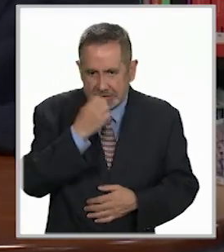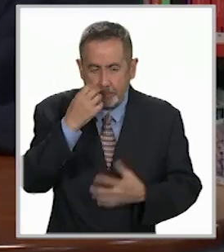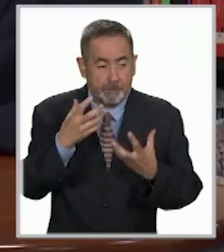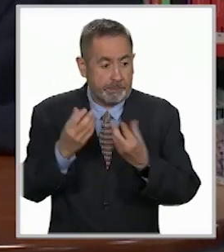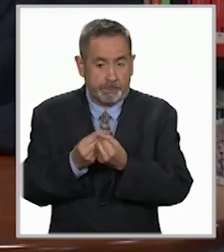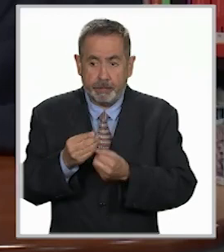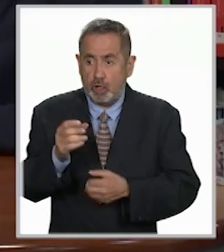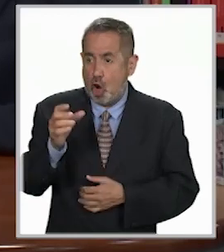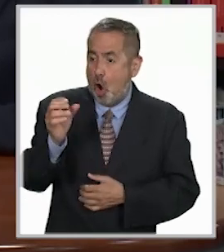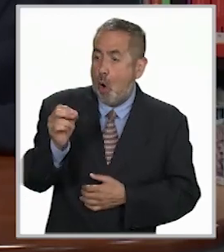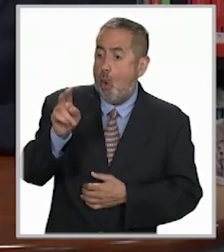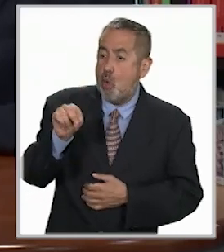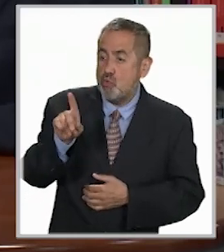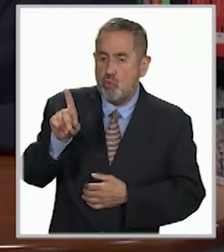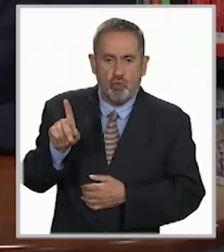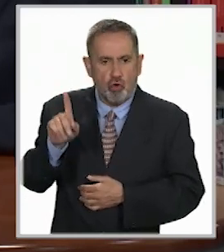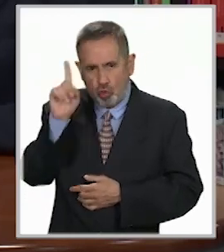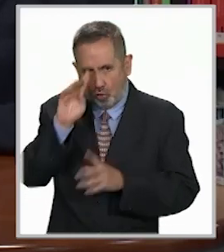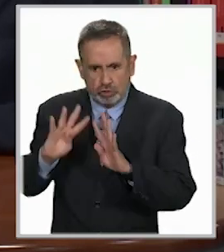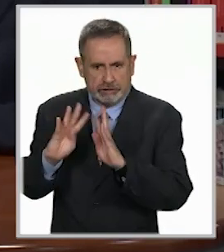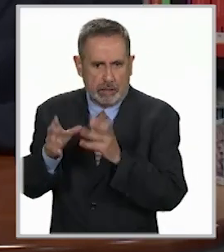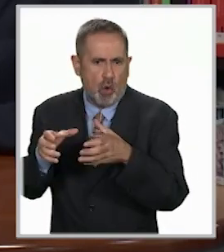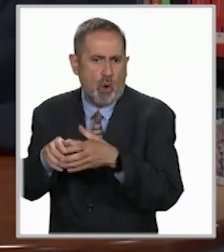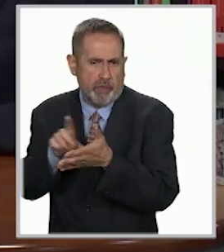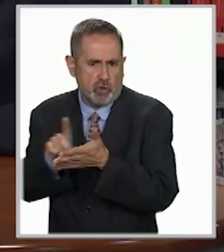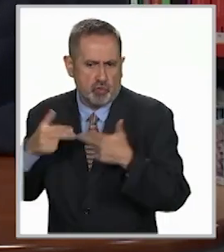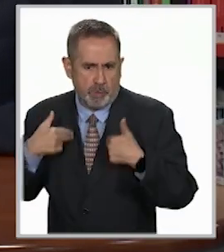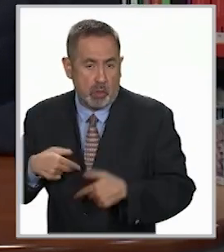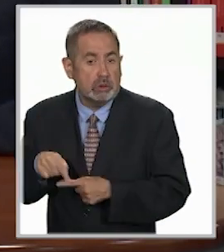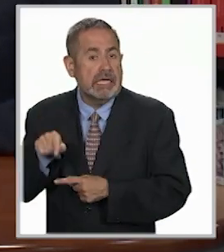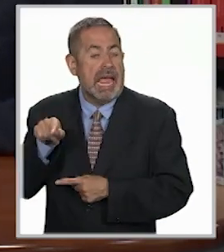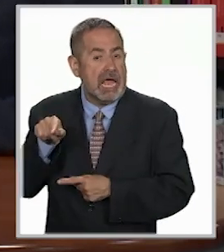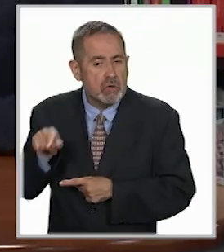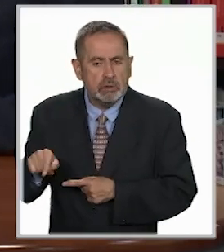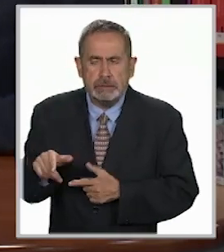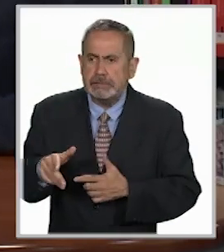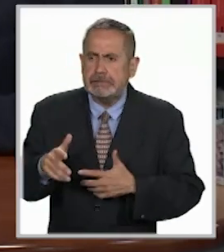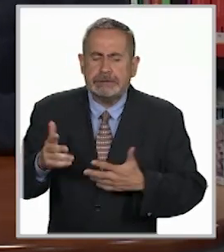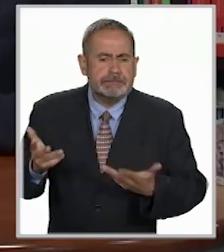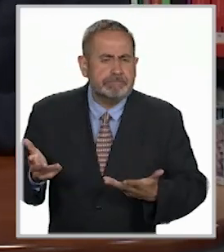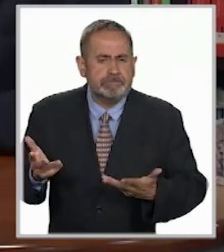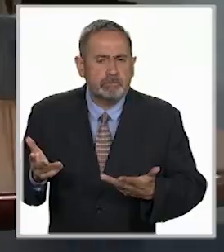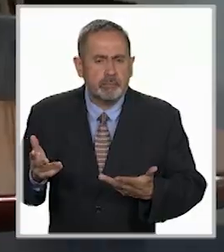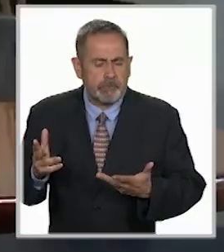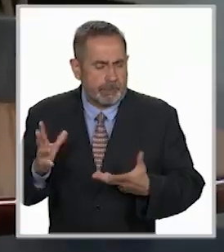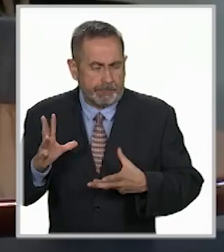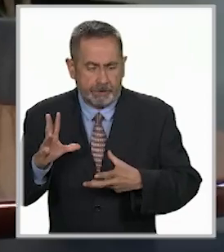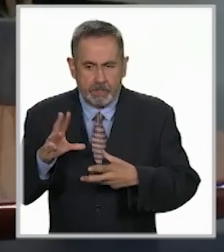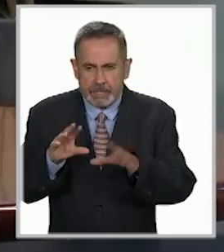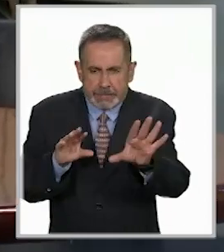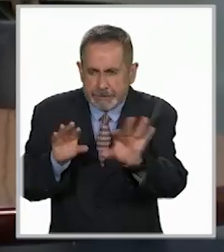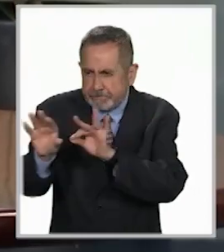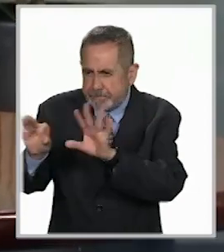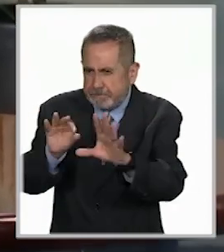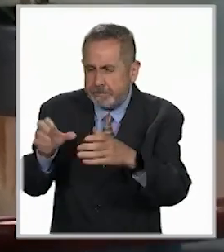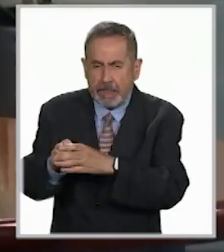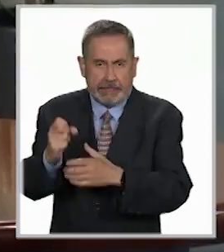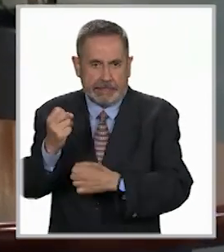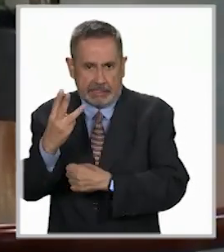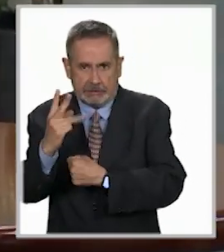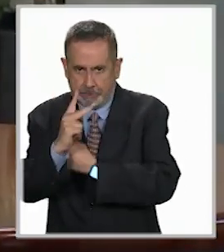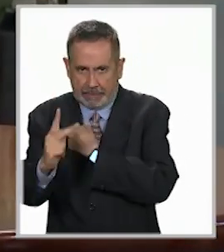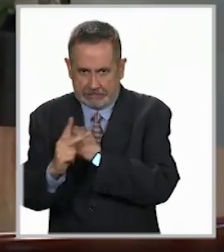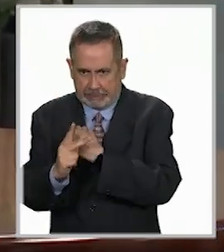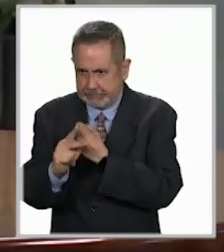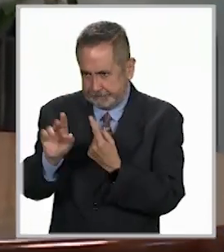mecanismo dentro del Consejo de Naciones Unidas de Derechos Humanos que básicamente forma un grupo de